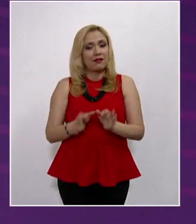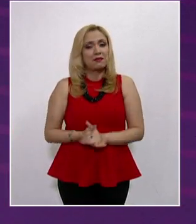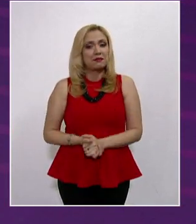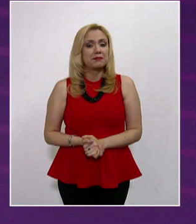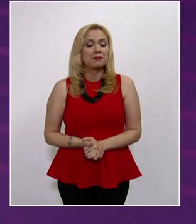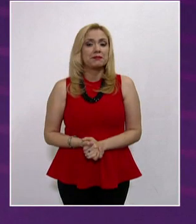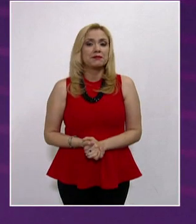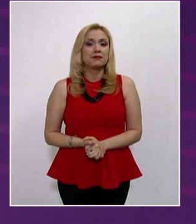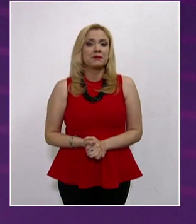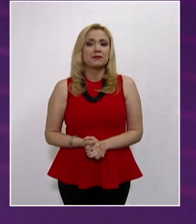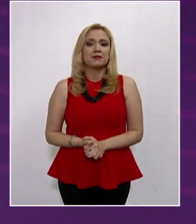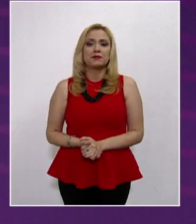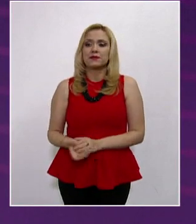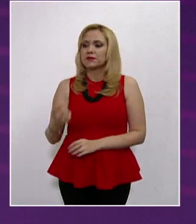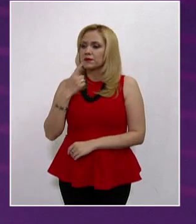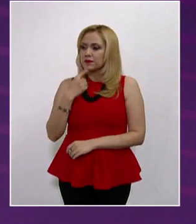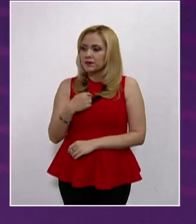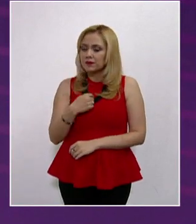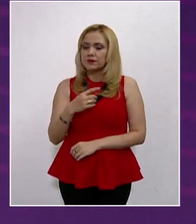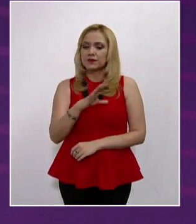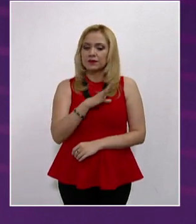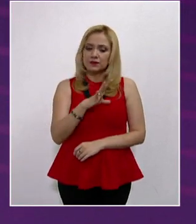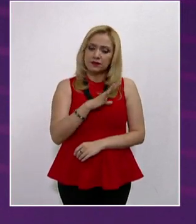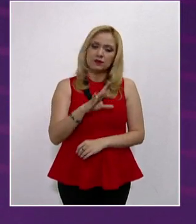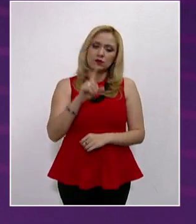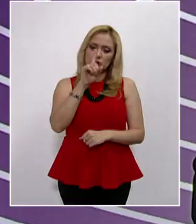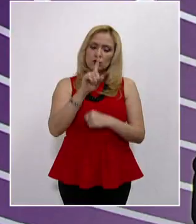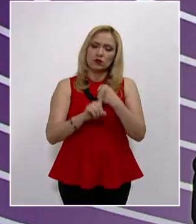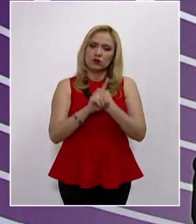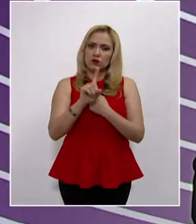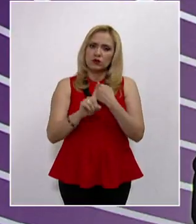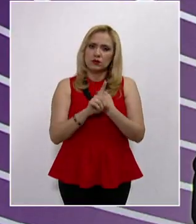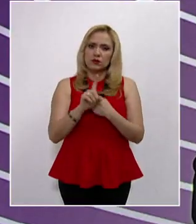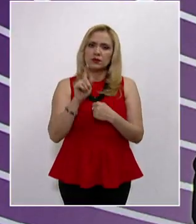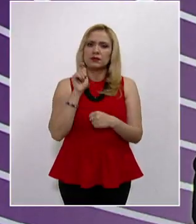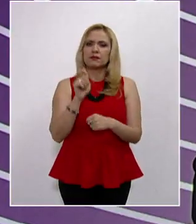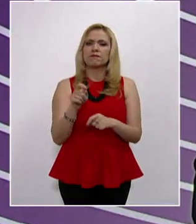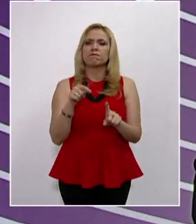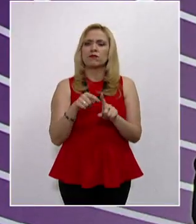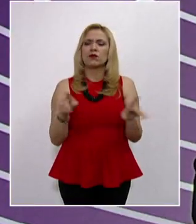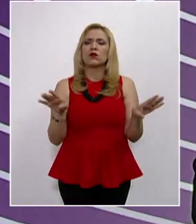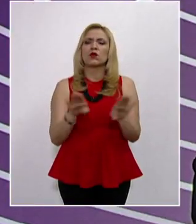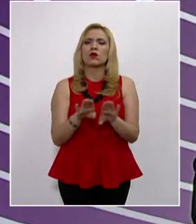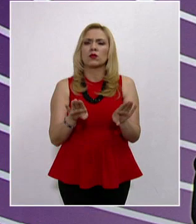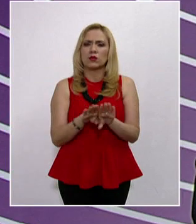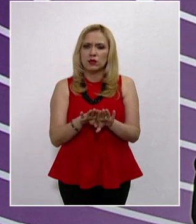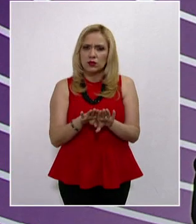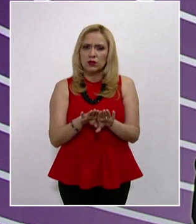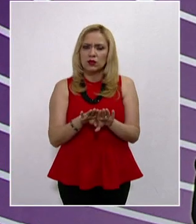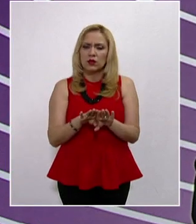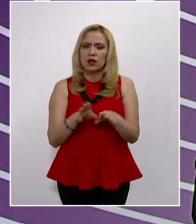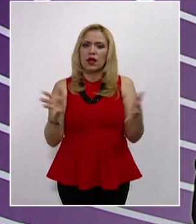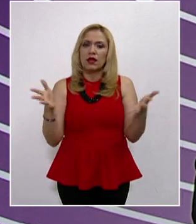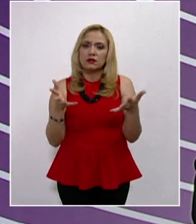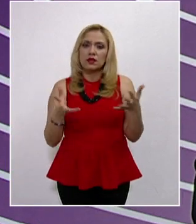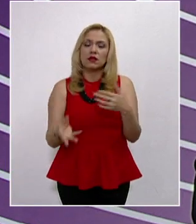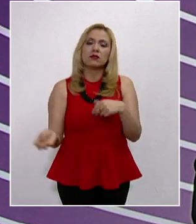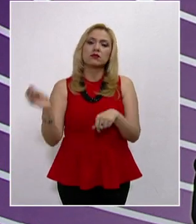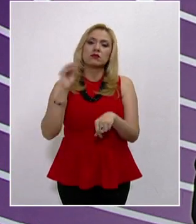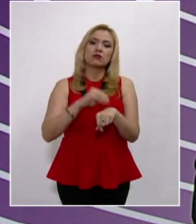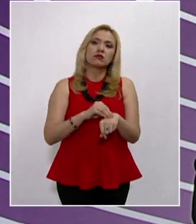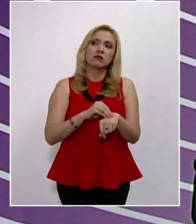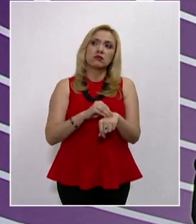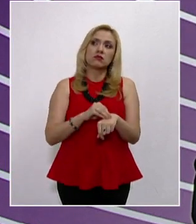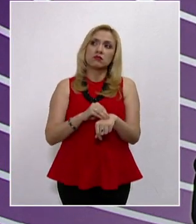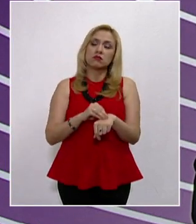decisión. Nos platicaban, ¿no?, que hay un problema respecto a quizá cómo se lleva a cabo la aplicación